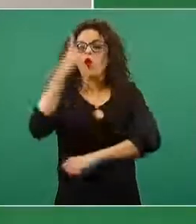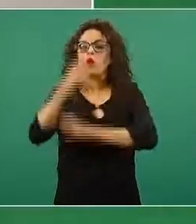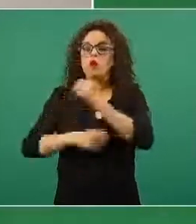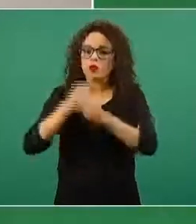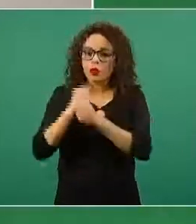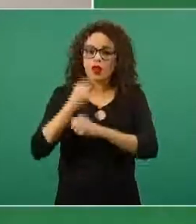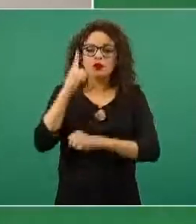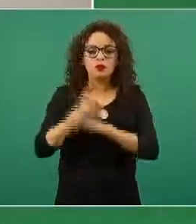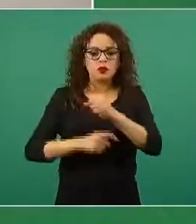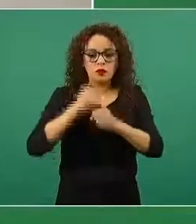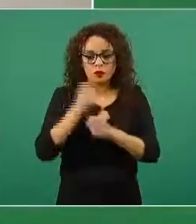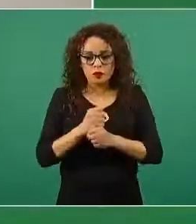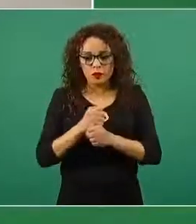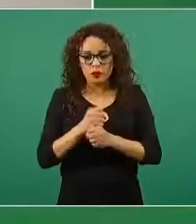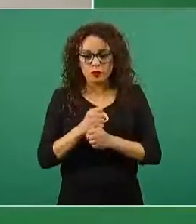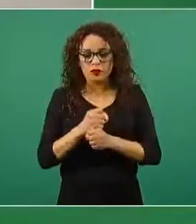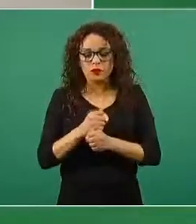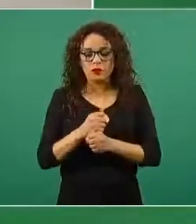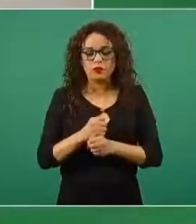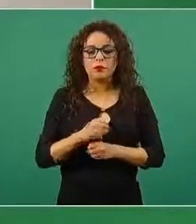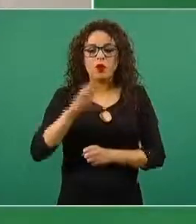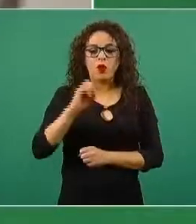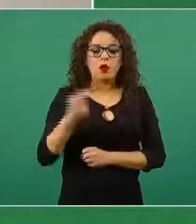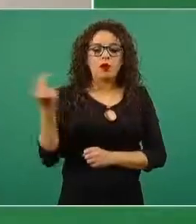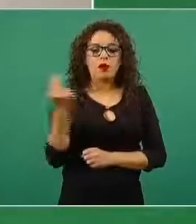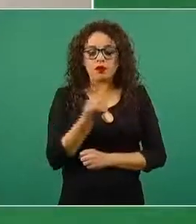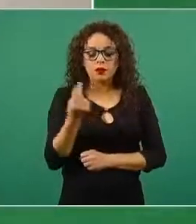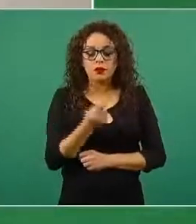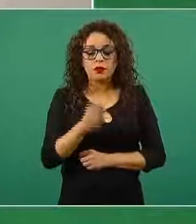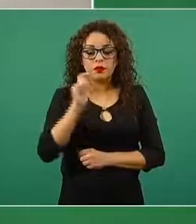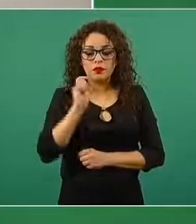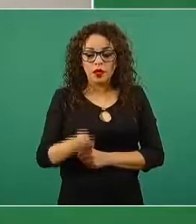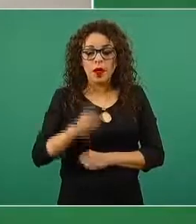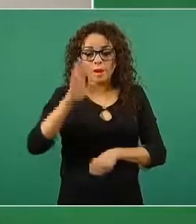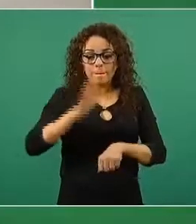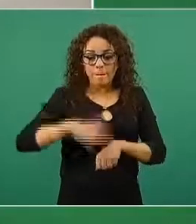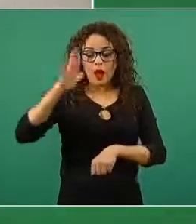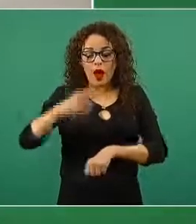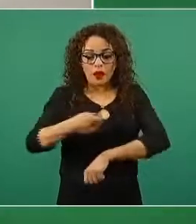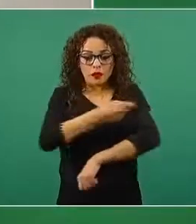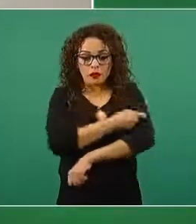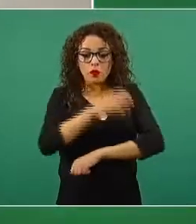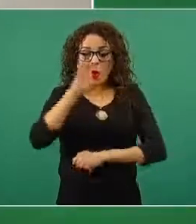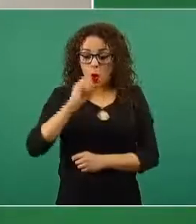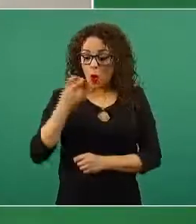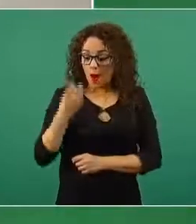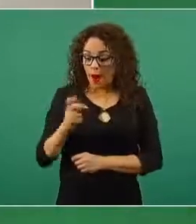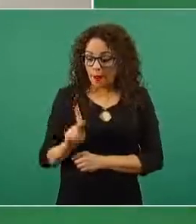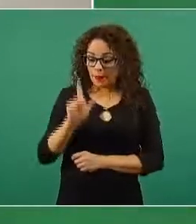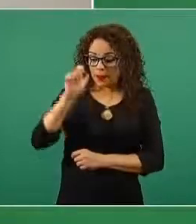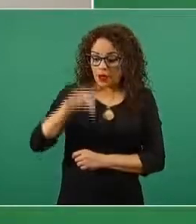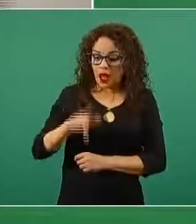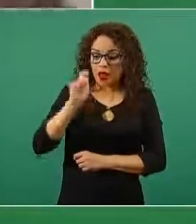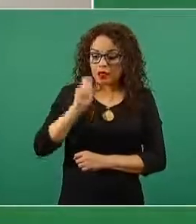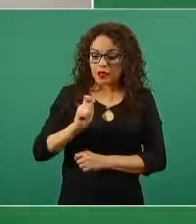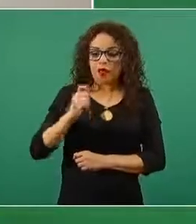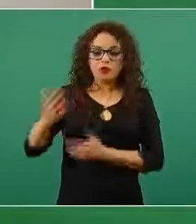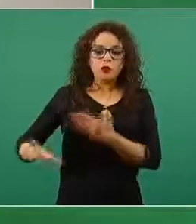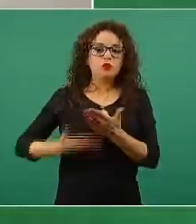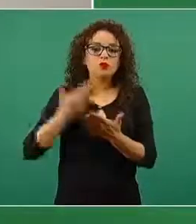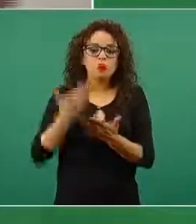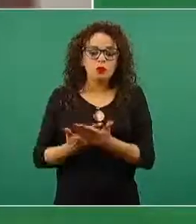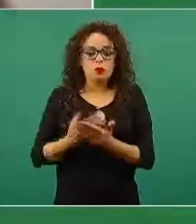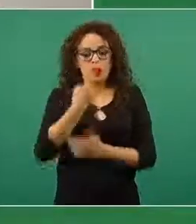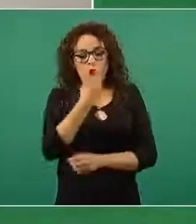continuar con la inmunización o si con el plan que se ha propuesto por parte de los laboratorios de una o